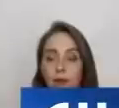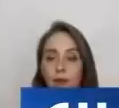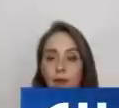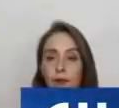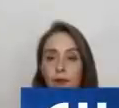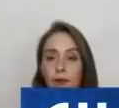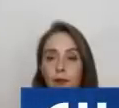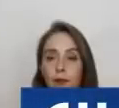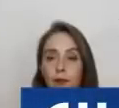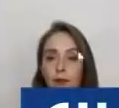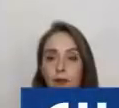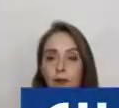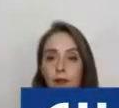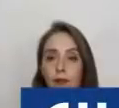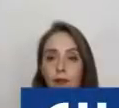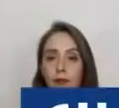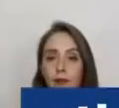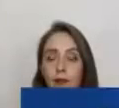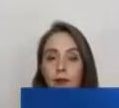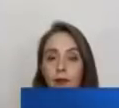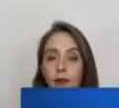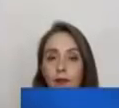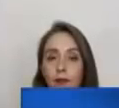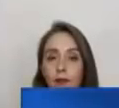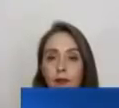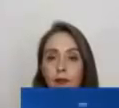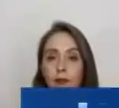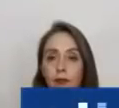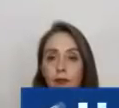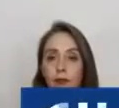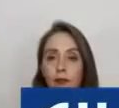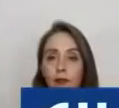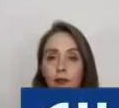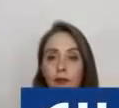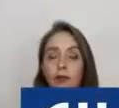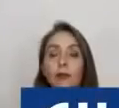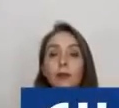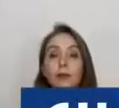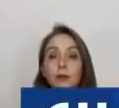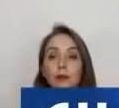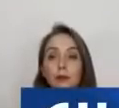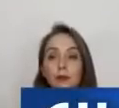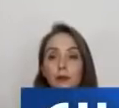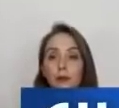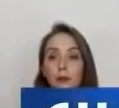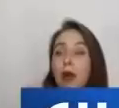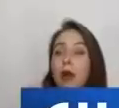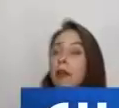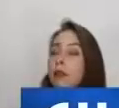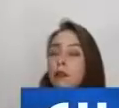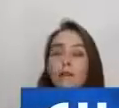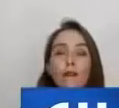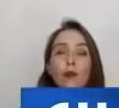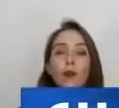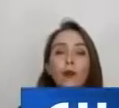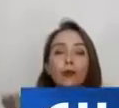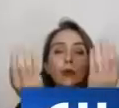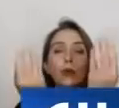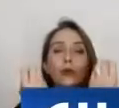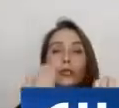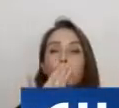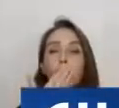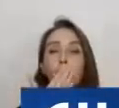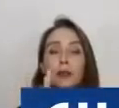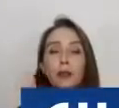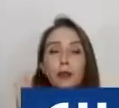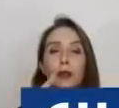su equipo de prensa, que es el que usualmente lo está acompañando, y sus escoltas. Fue recibido en una alfombra roja que había al ingreso del Tricel por